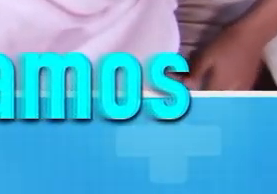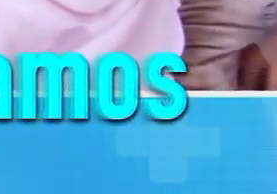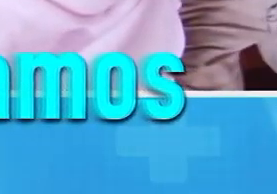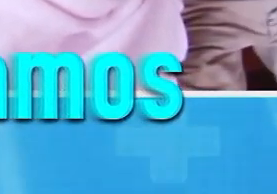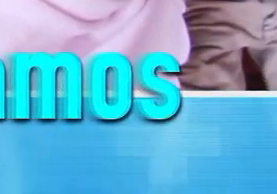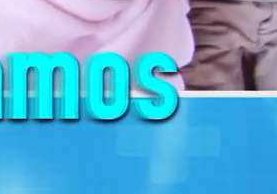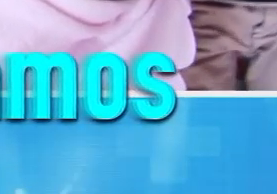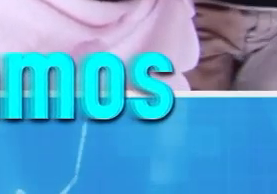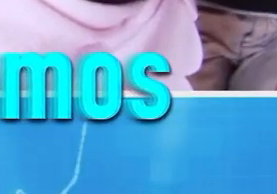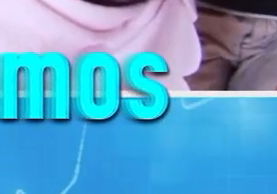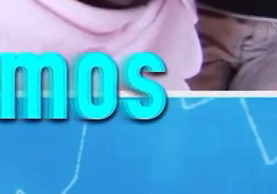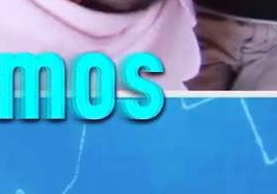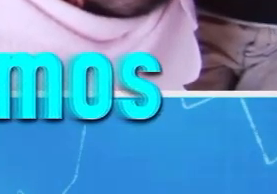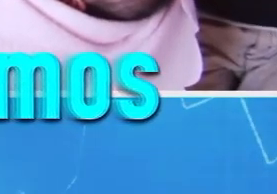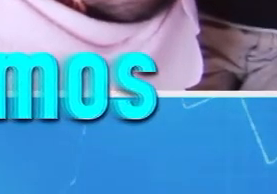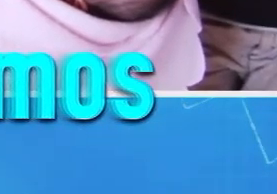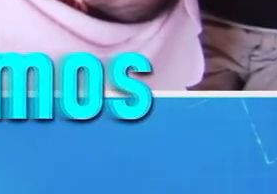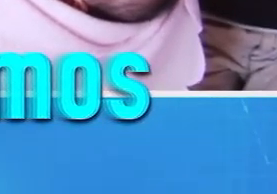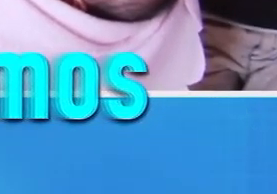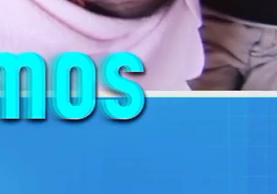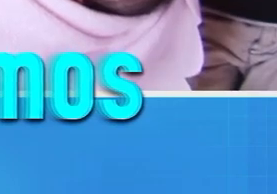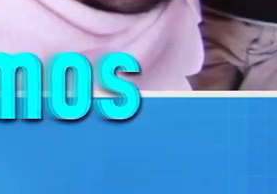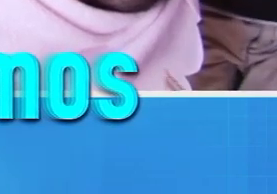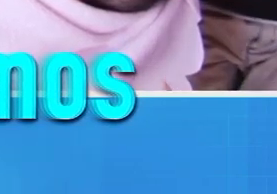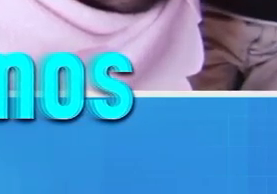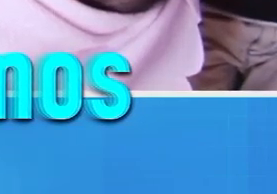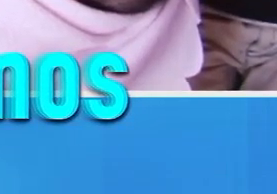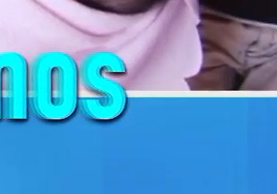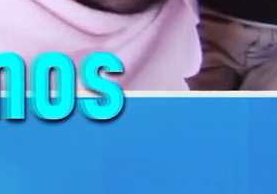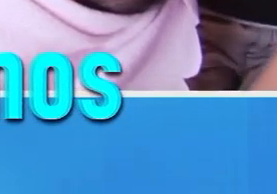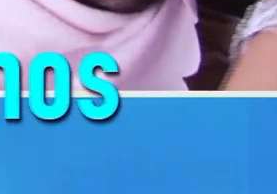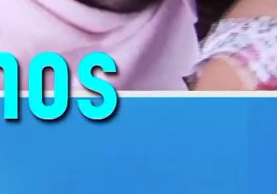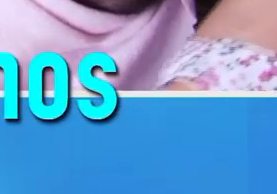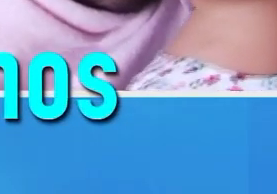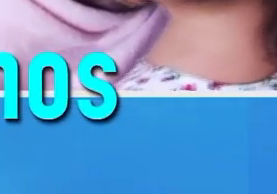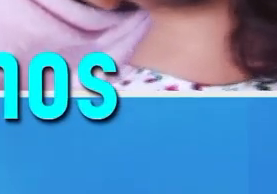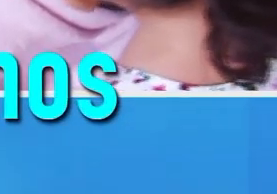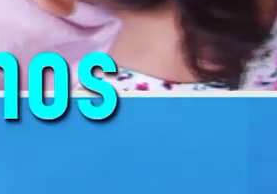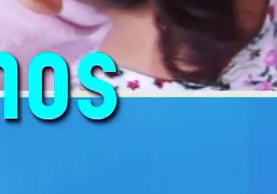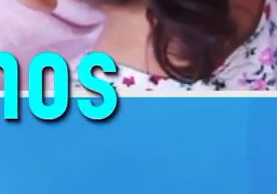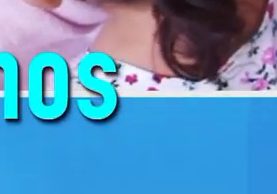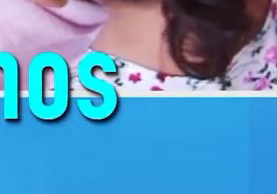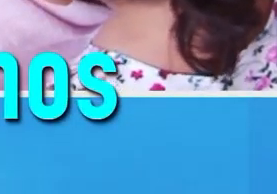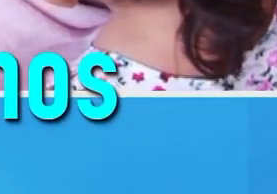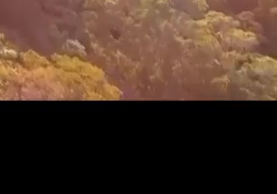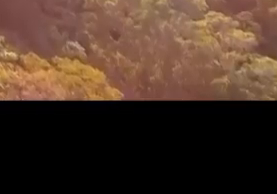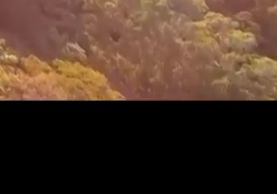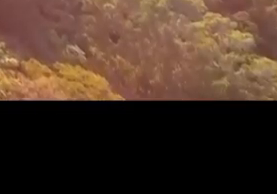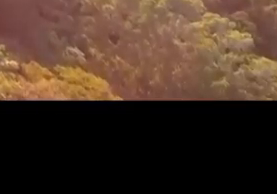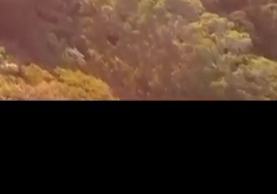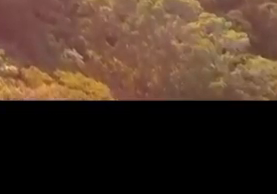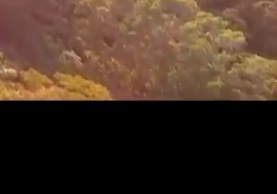Fernando Vélez Páez, sobre el síndrome de muerte súbita en el lactante. Ya volvemos.